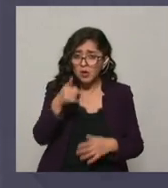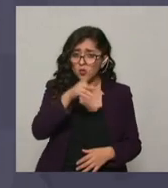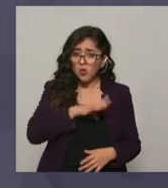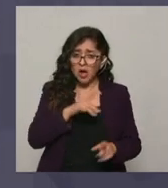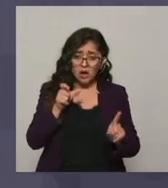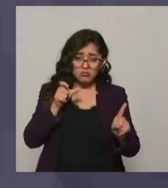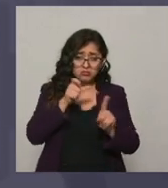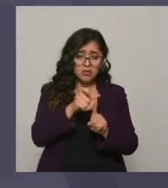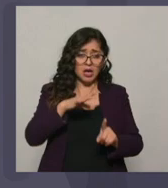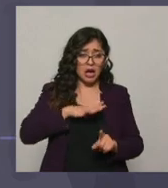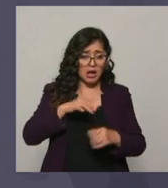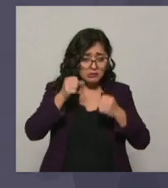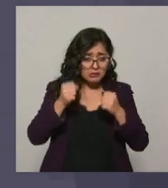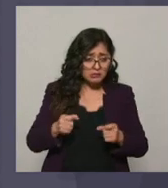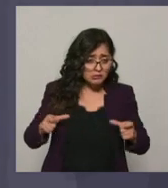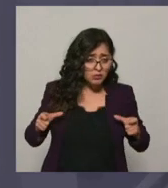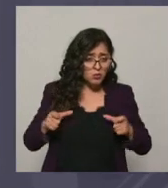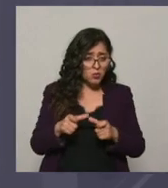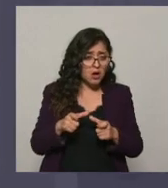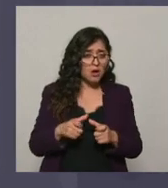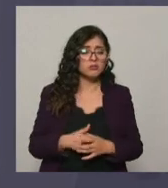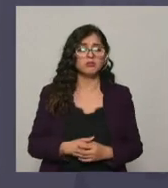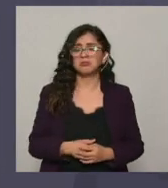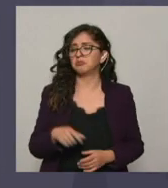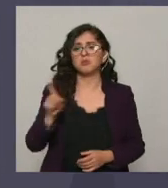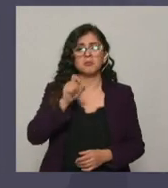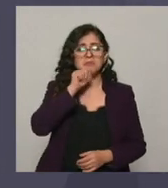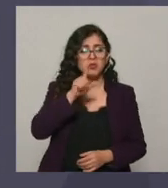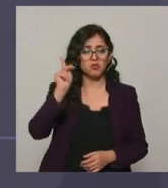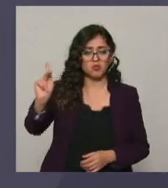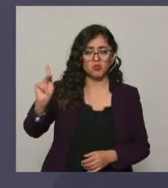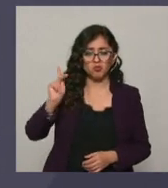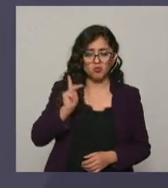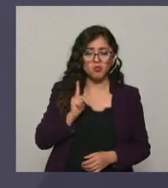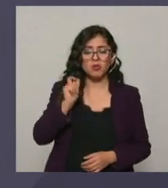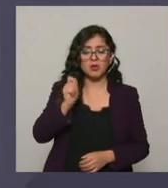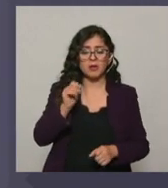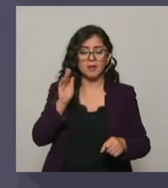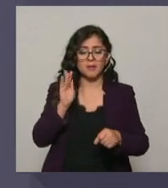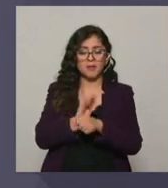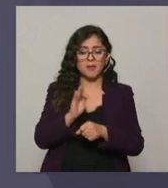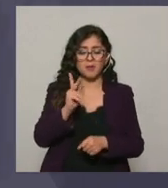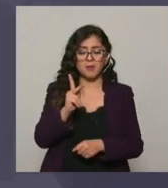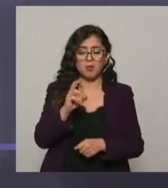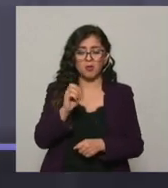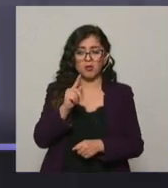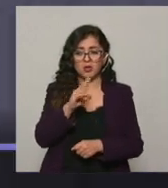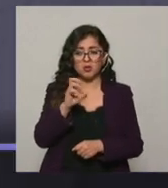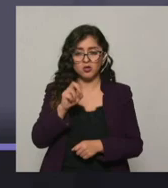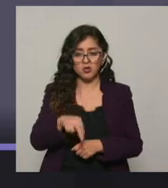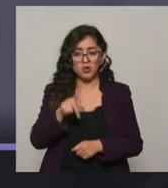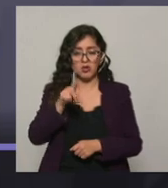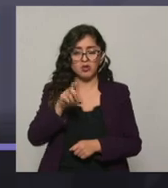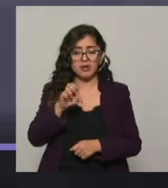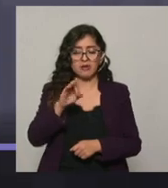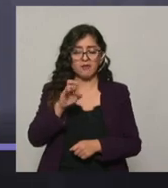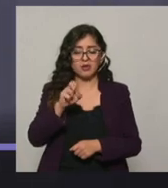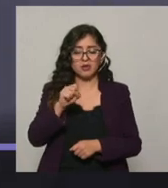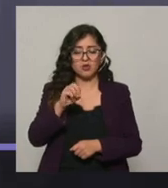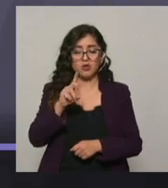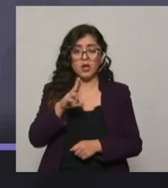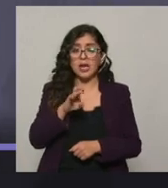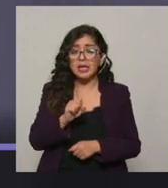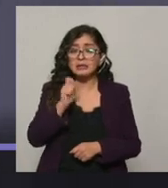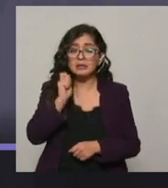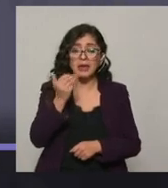escolta, tienes seguridad? también como Frida estoy en el mecanismo de protección a defensores, Convenciendo a la